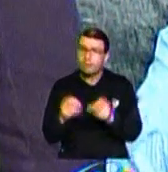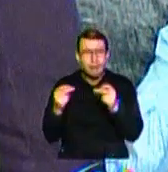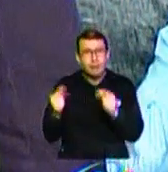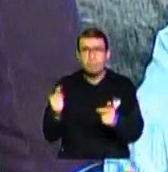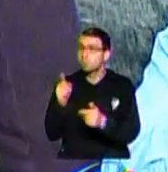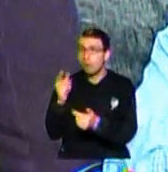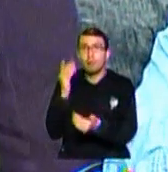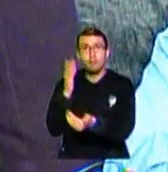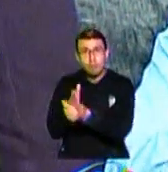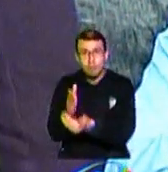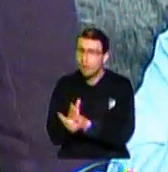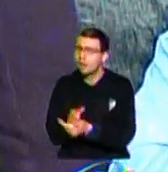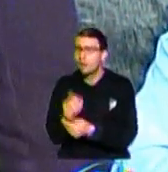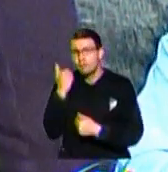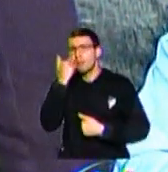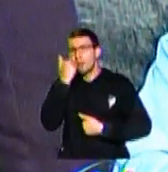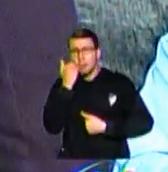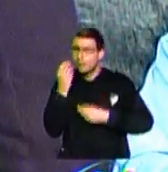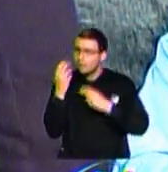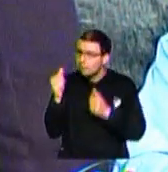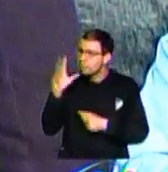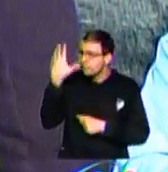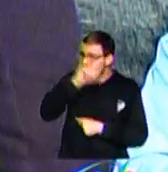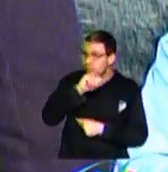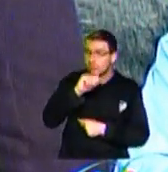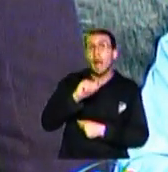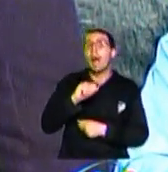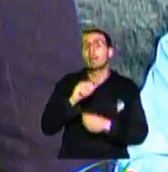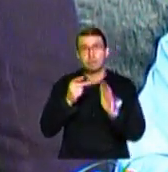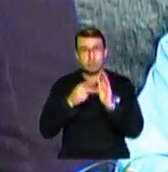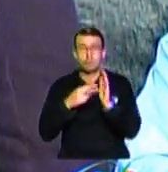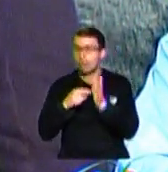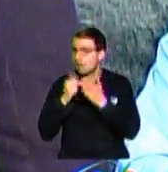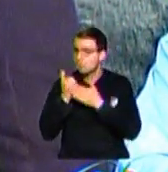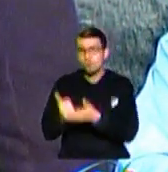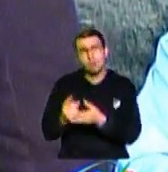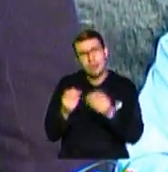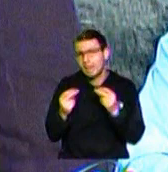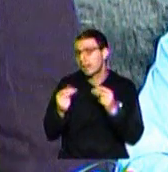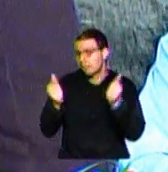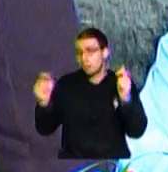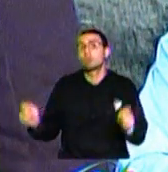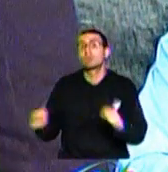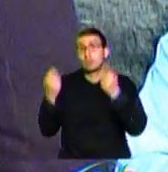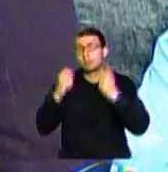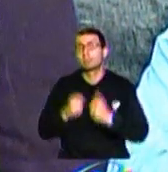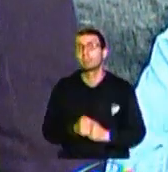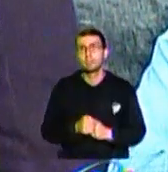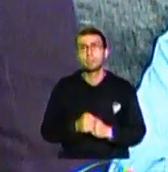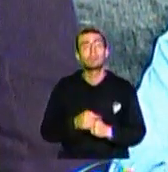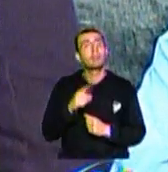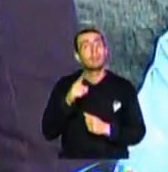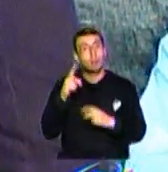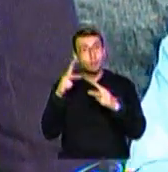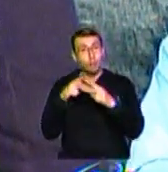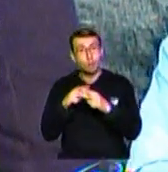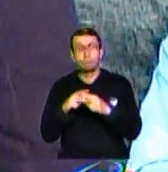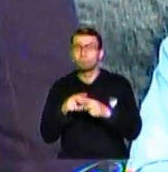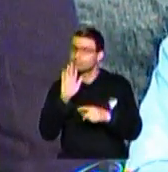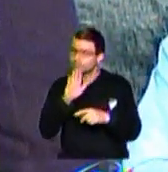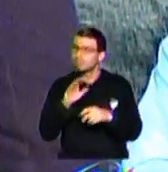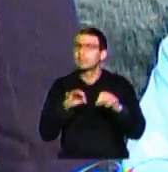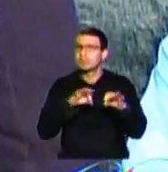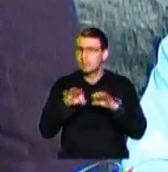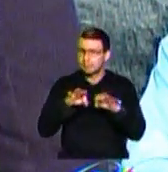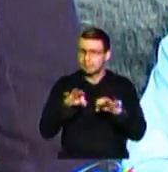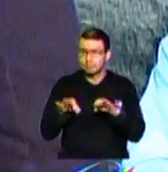es una enfermedad tratada a tiempo. Vamos a ir a este corte de comerciales. Ya regresamos con todos ustedes y con unos casos clínicos que